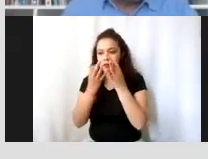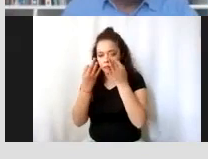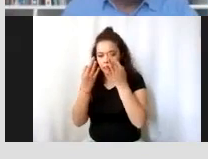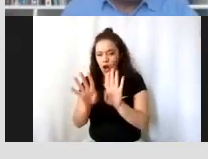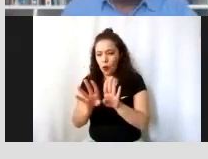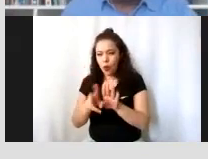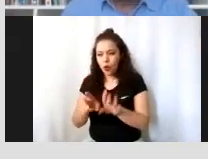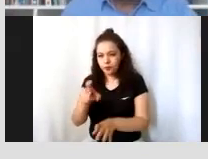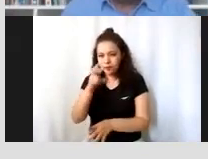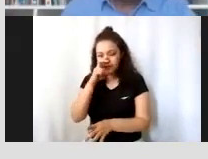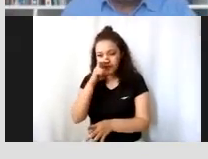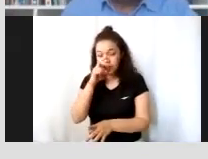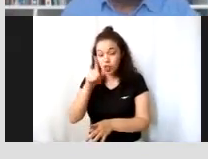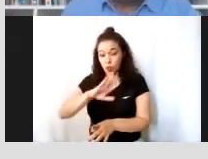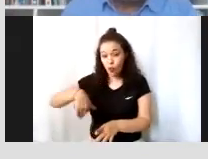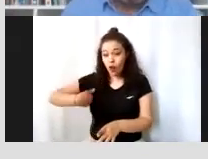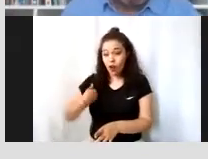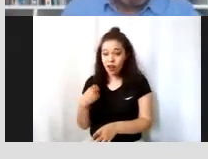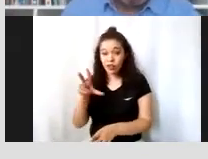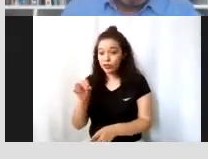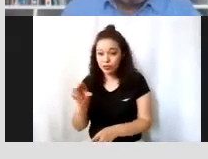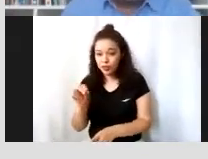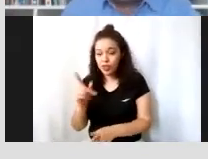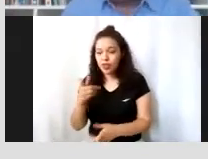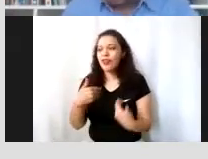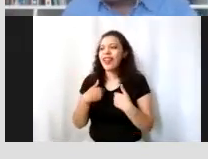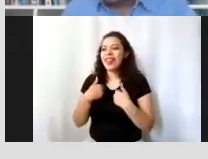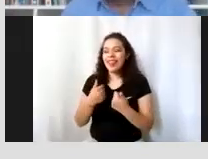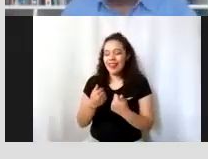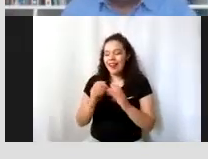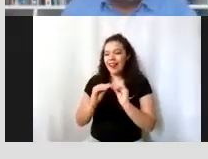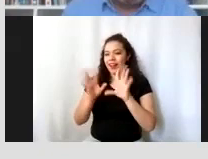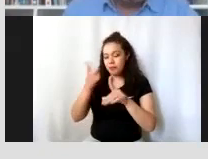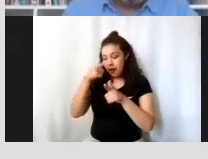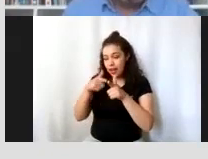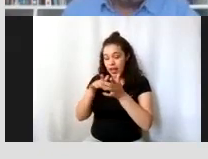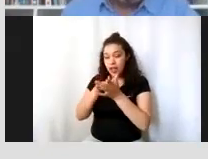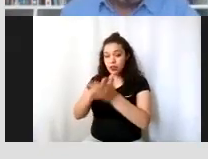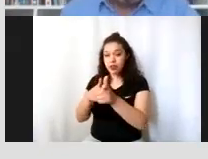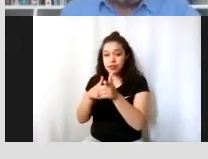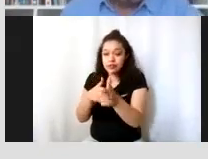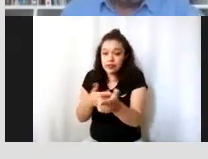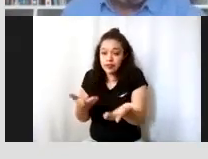no deberías de tenerlos. Sin embargo, yo entiendo que lo hacen para seguir ayudando a las personas.